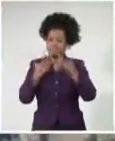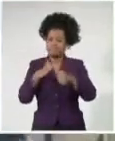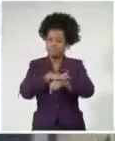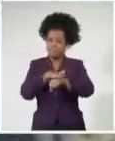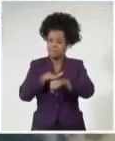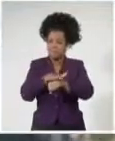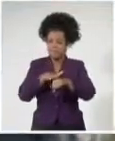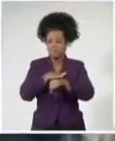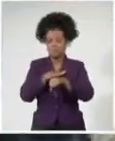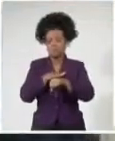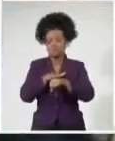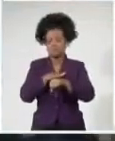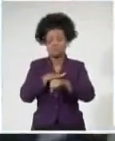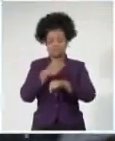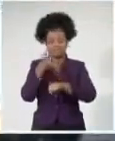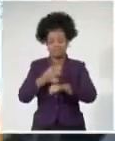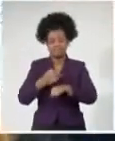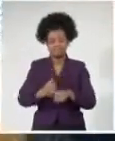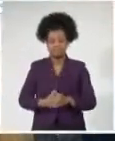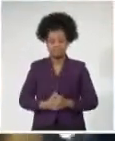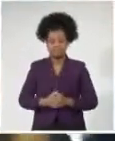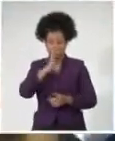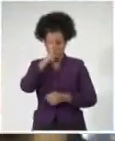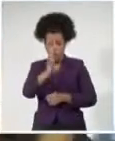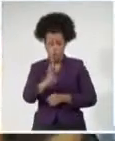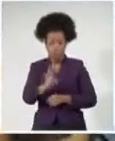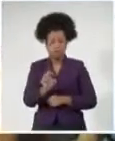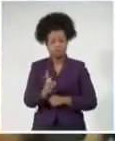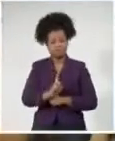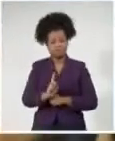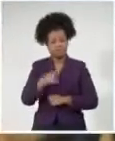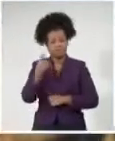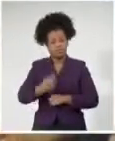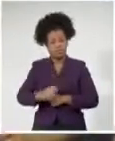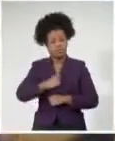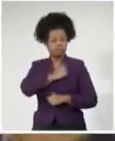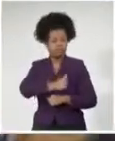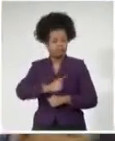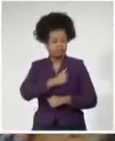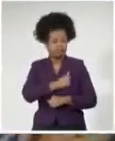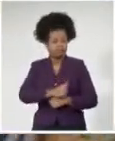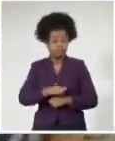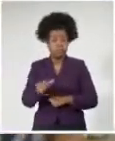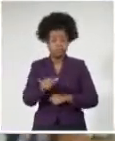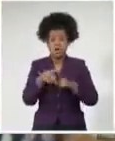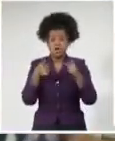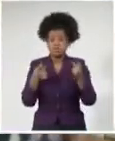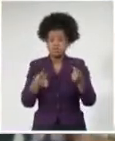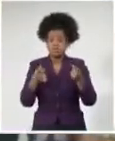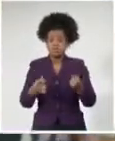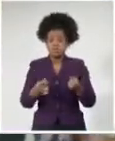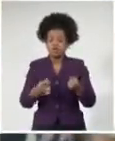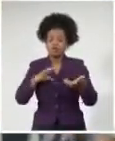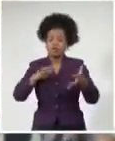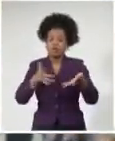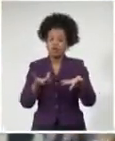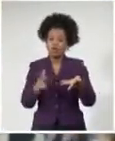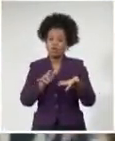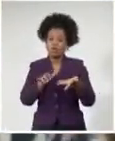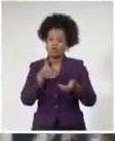que apaga el fuego del odio. Y también necesita una mirada positiva,